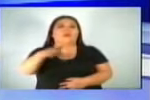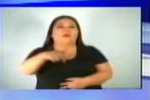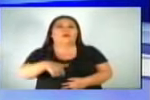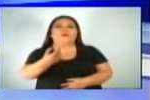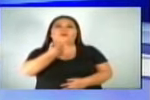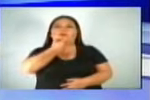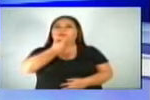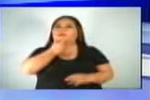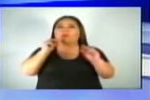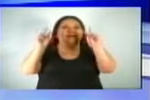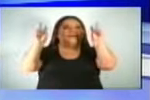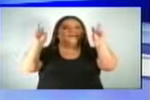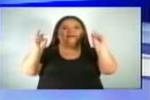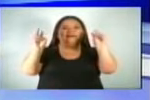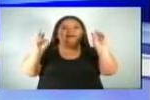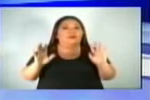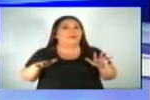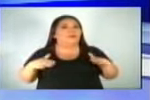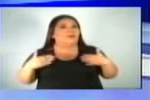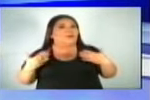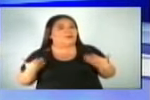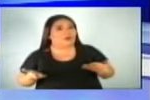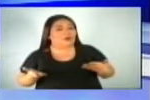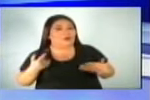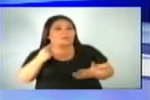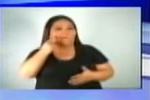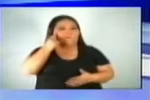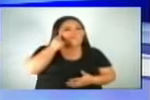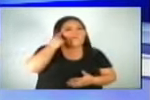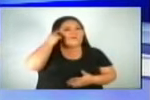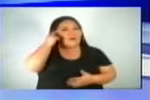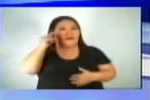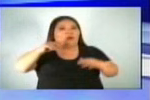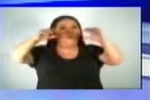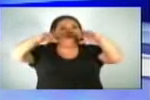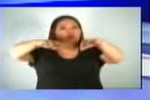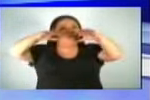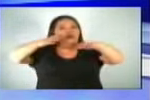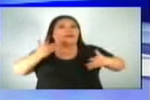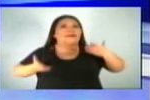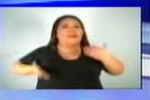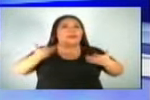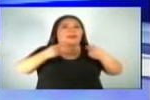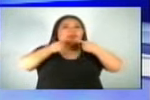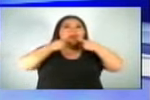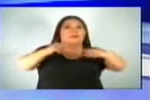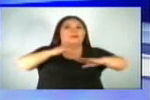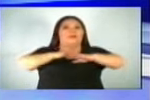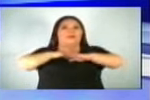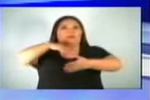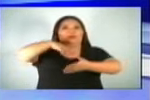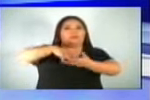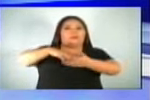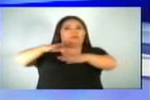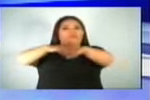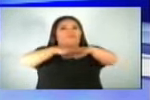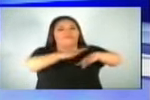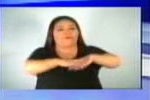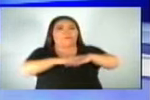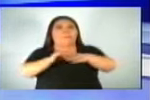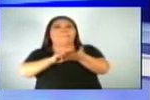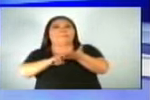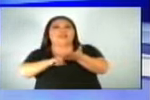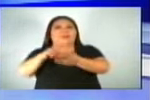Entonces, con el detalle de la información, porque ante el pronóstico de lluvias, las autoridades han decretado alerta verde en territorio